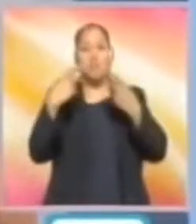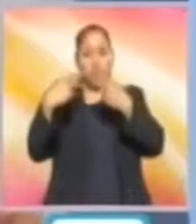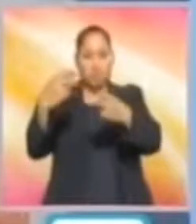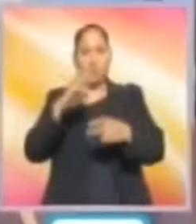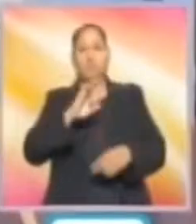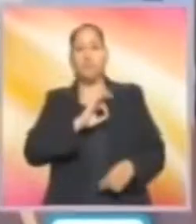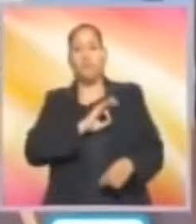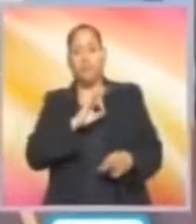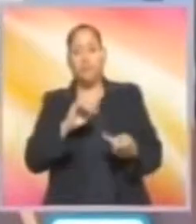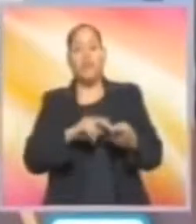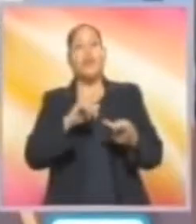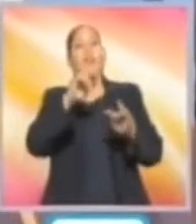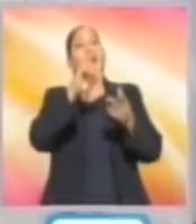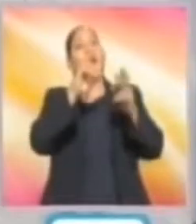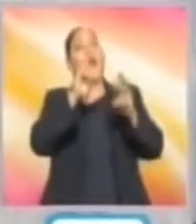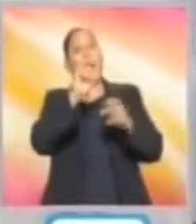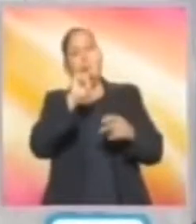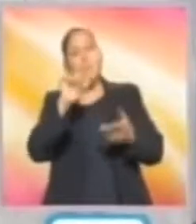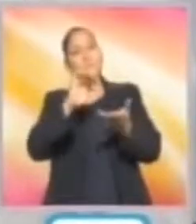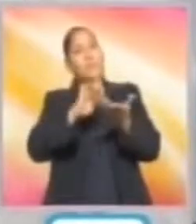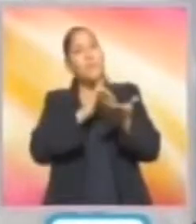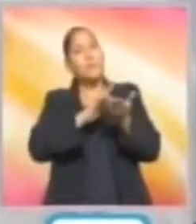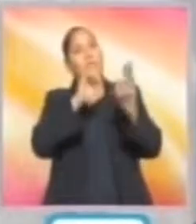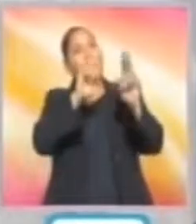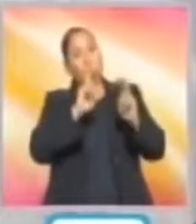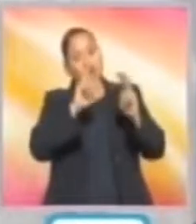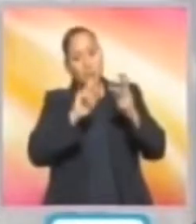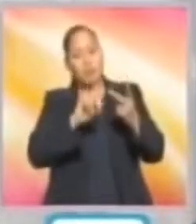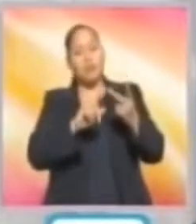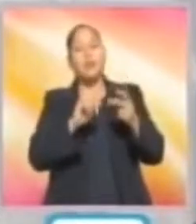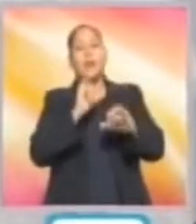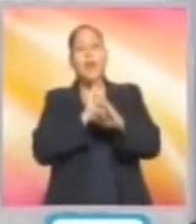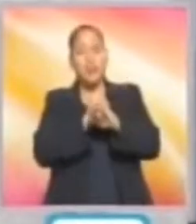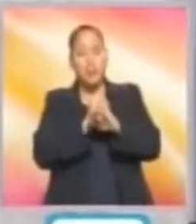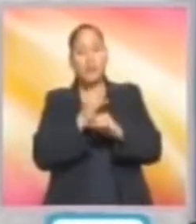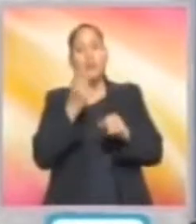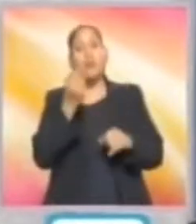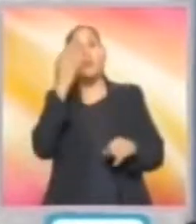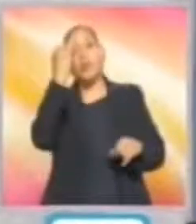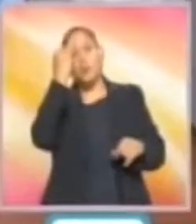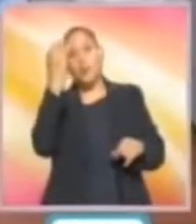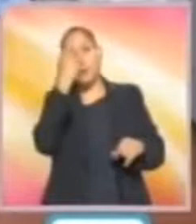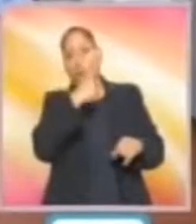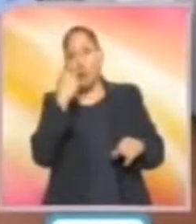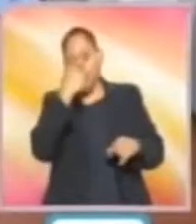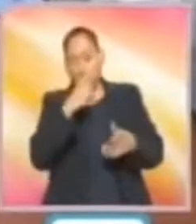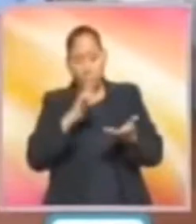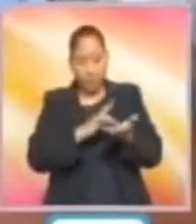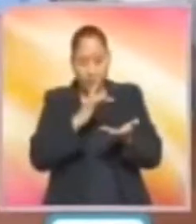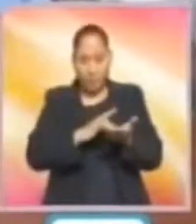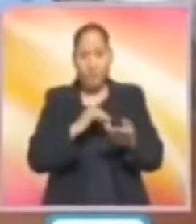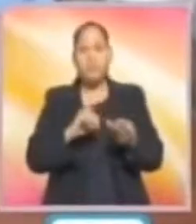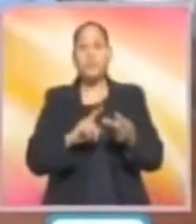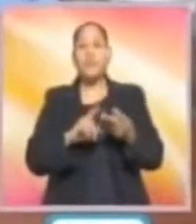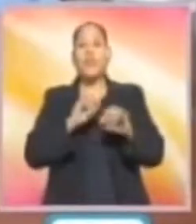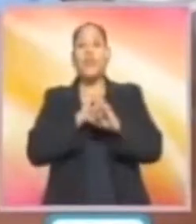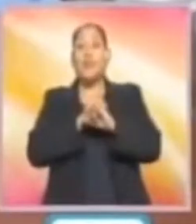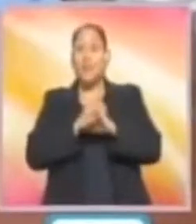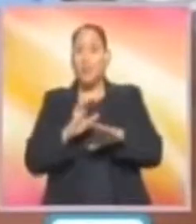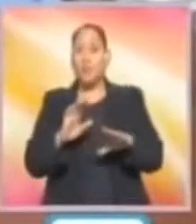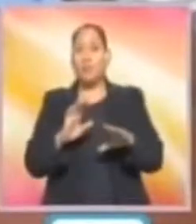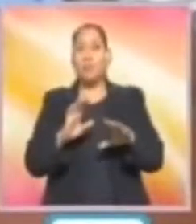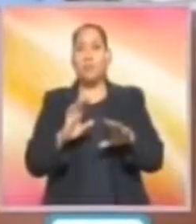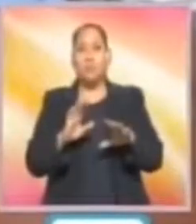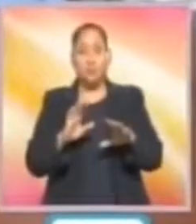que tú descargas, la cantidad de tiempo que pasas en Internet, este es un tema importantísimo, y la información que